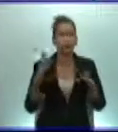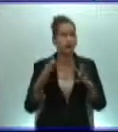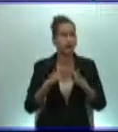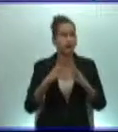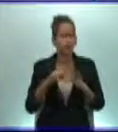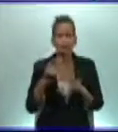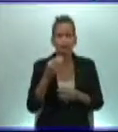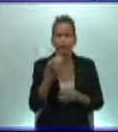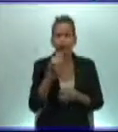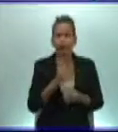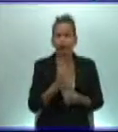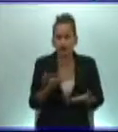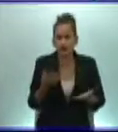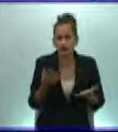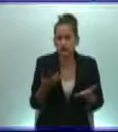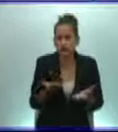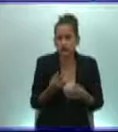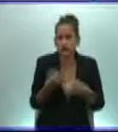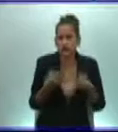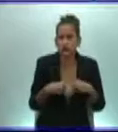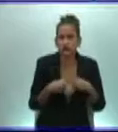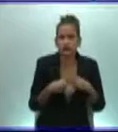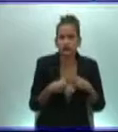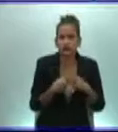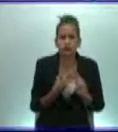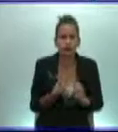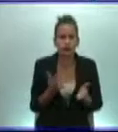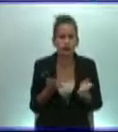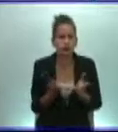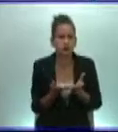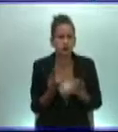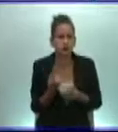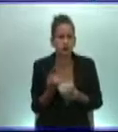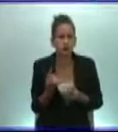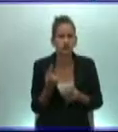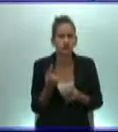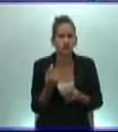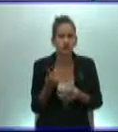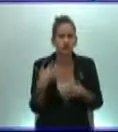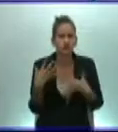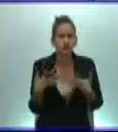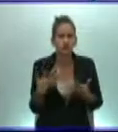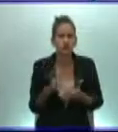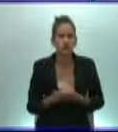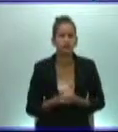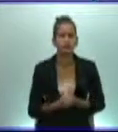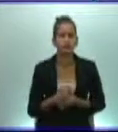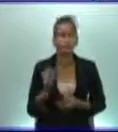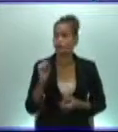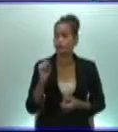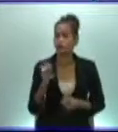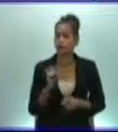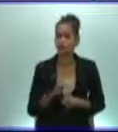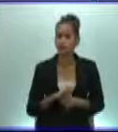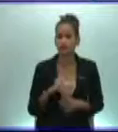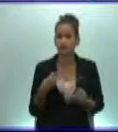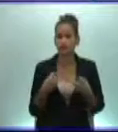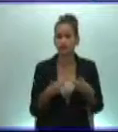trabajar y resolver usted solo el ejercicio. Vamos entonces a comenzar la